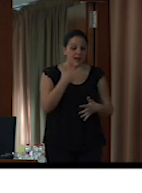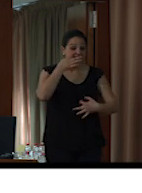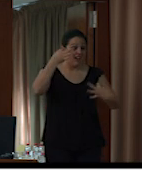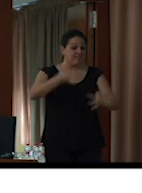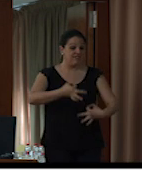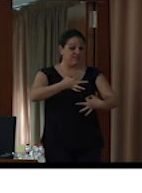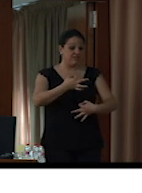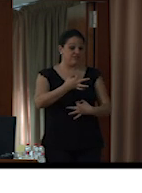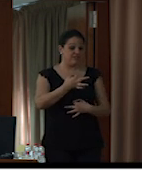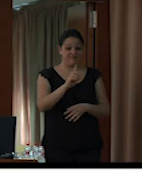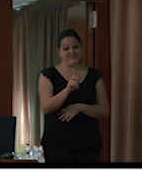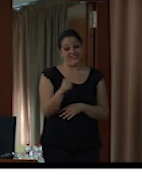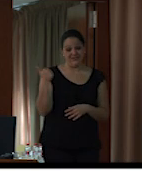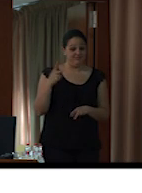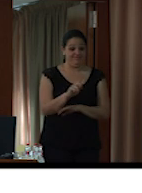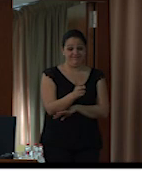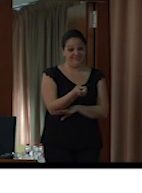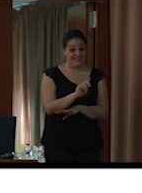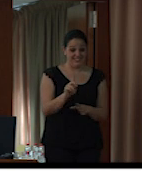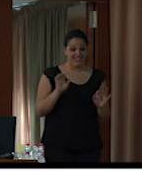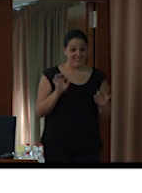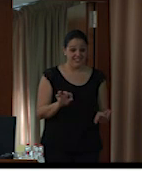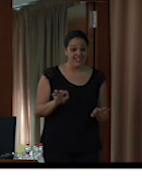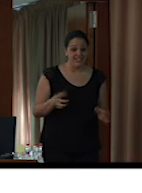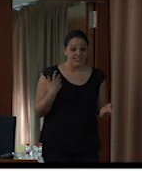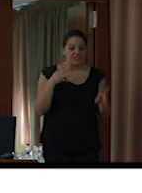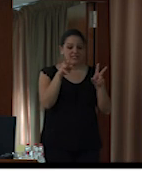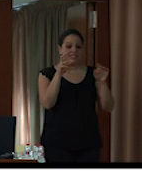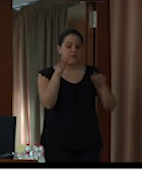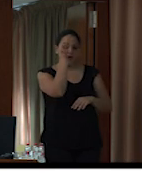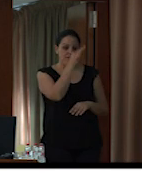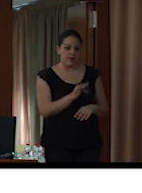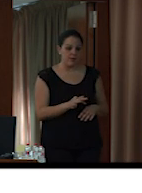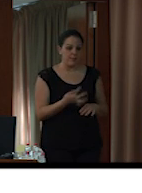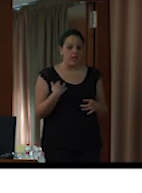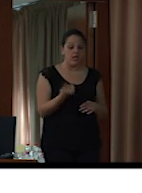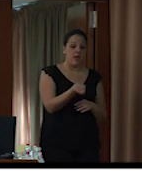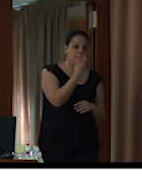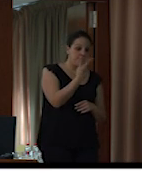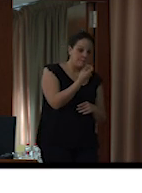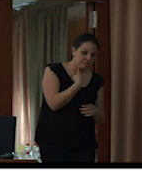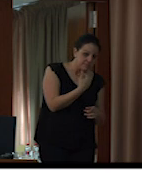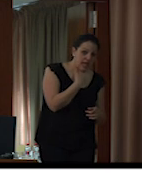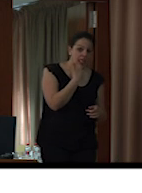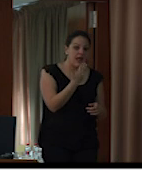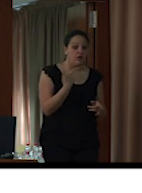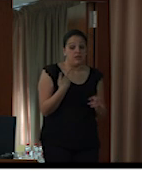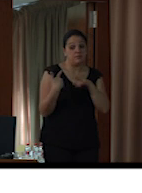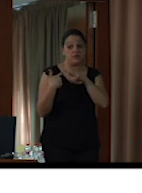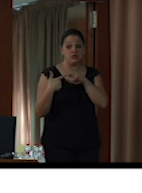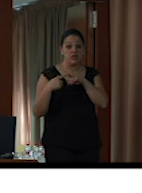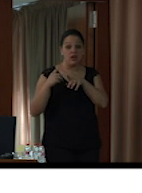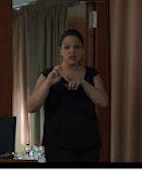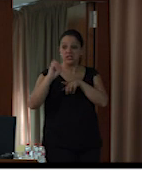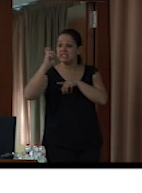realidad es que no es así. La realidad es que, sobre todo en el tema de la fibromialgia, disponemos de fármacos que son eficaces en otros aspectos